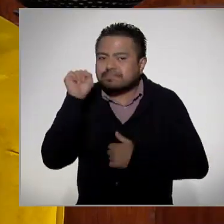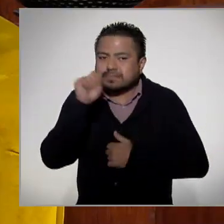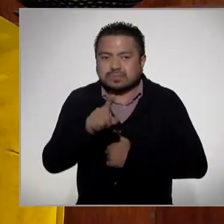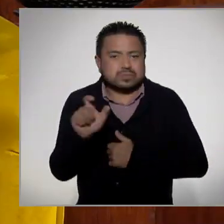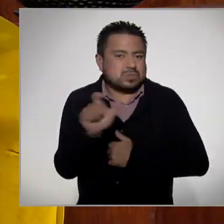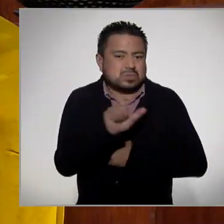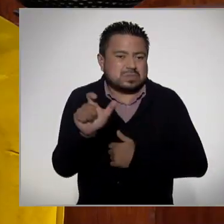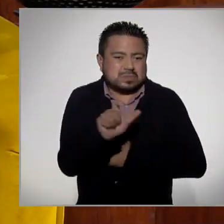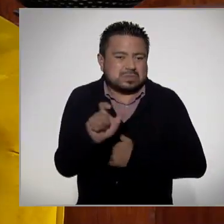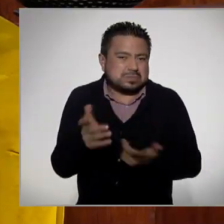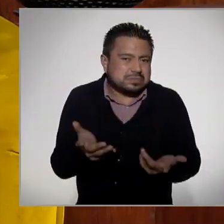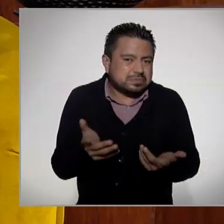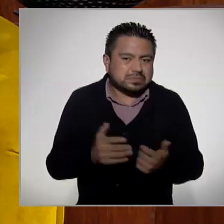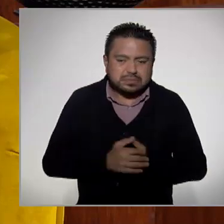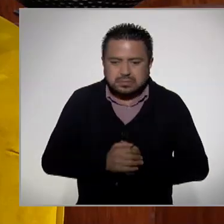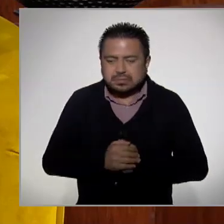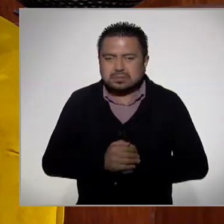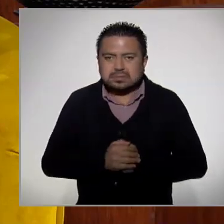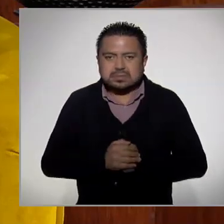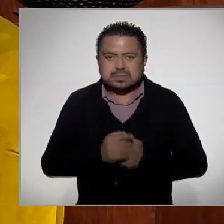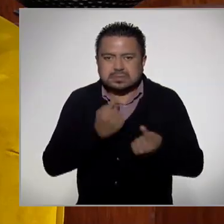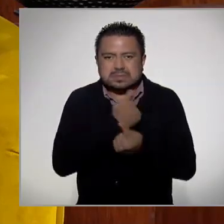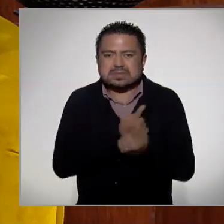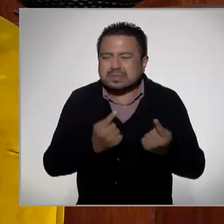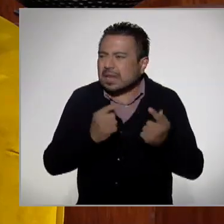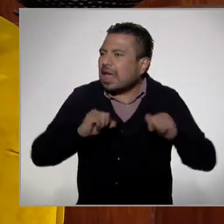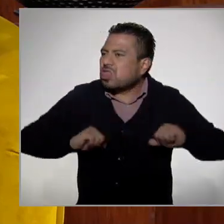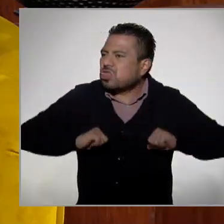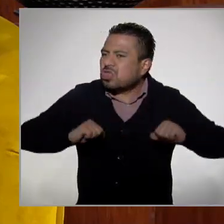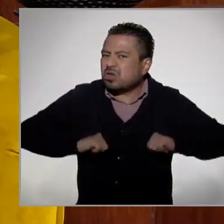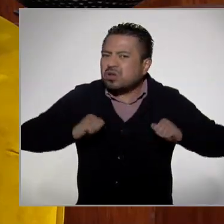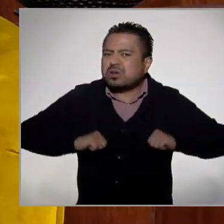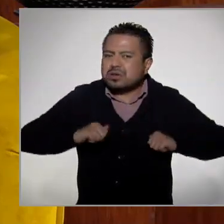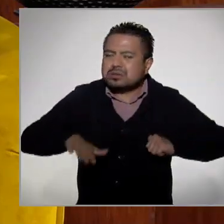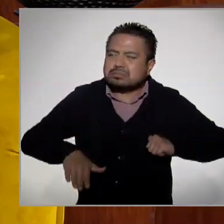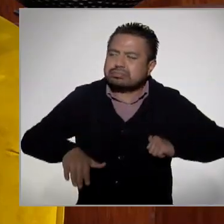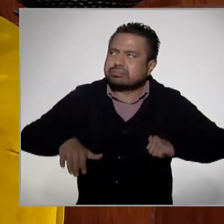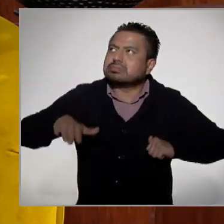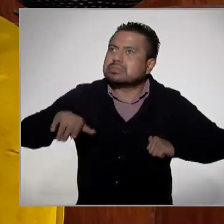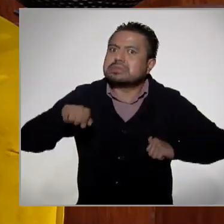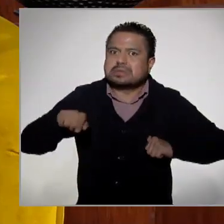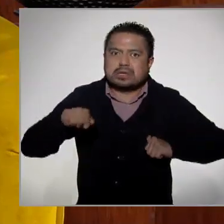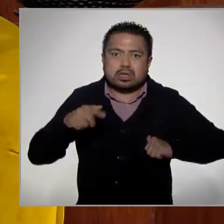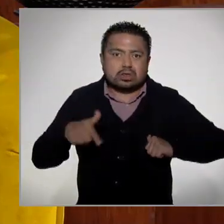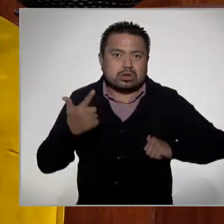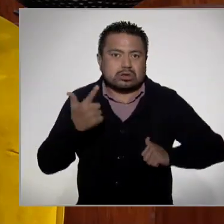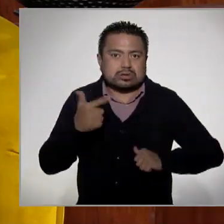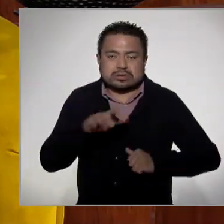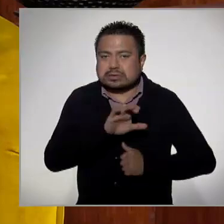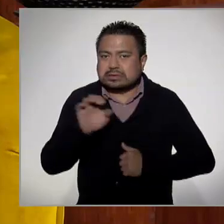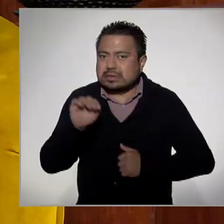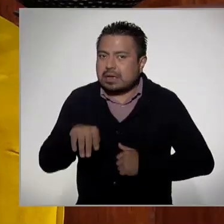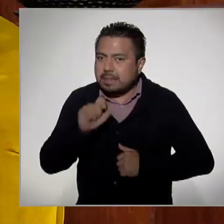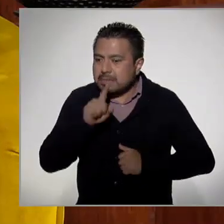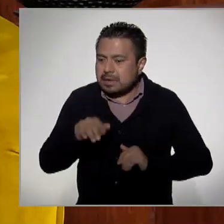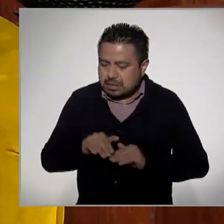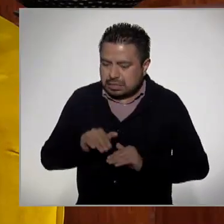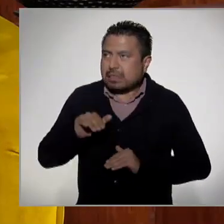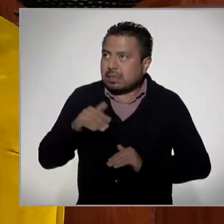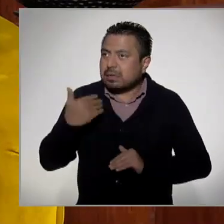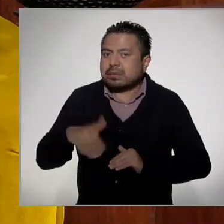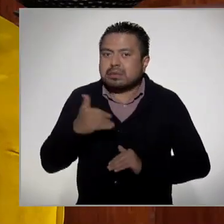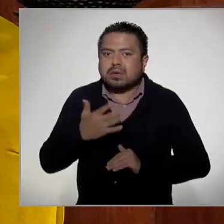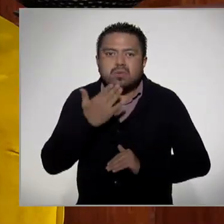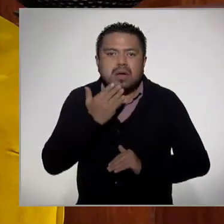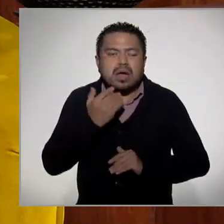él un niño adolescente lo estirón y crece 12 centímetros y tampoco en una en